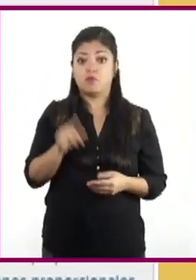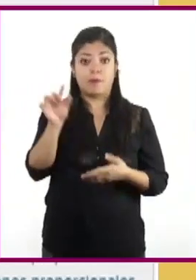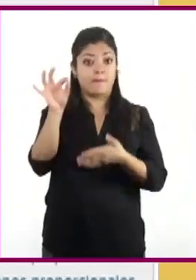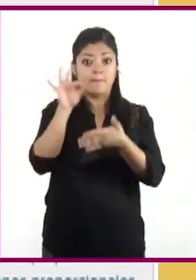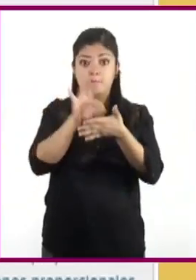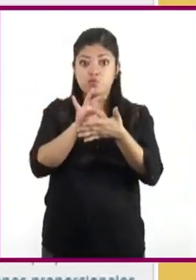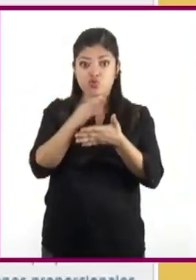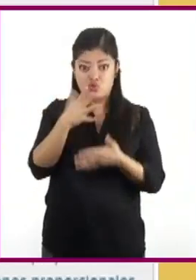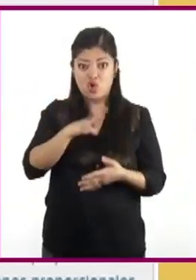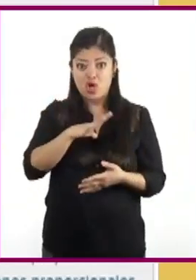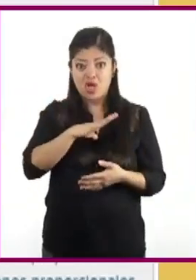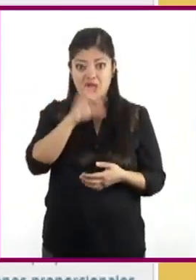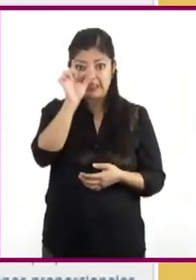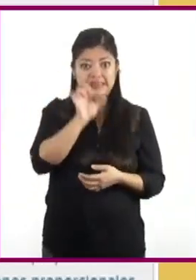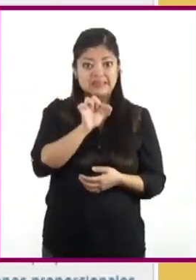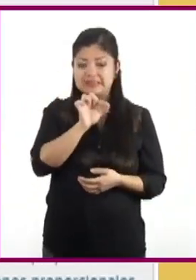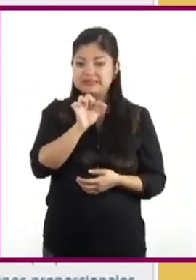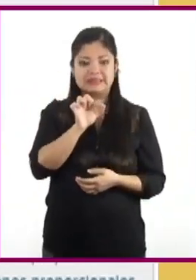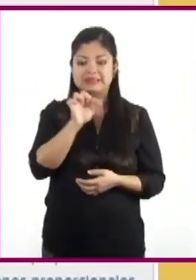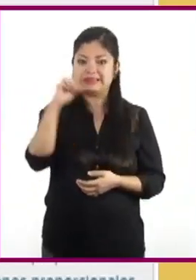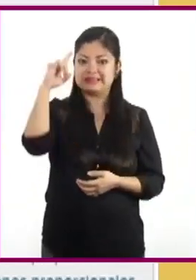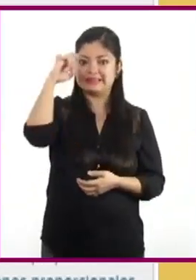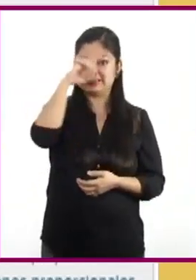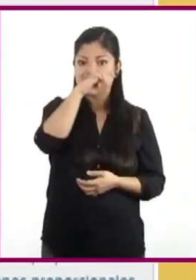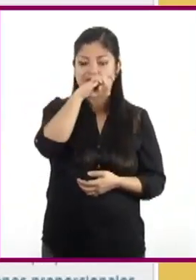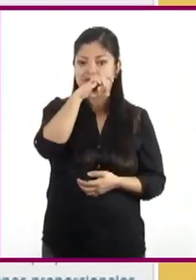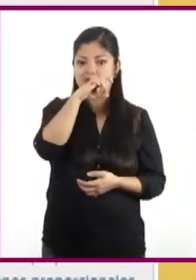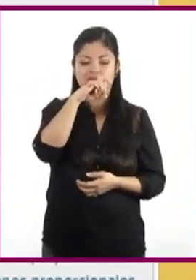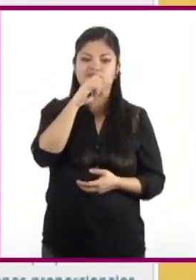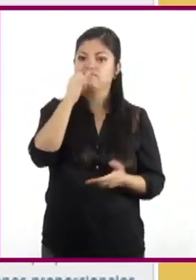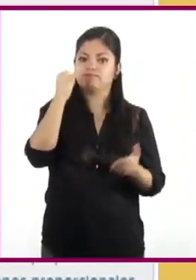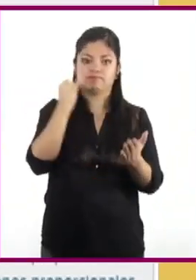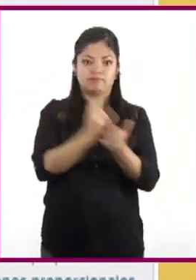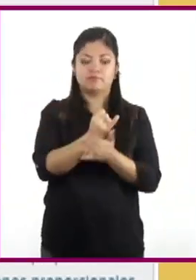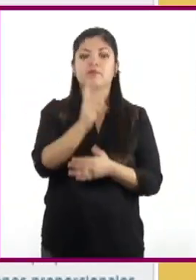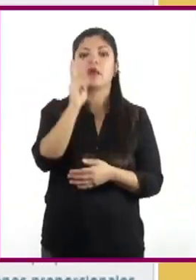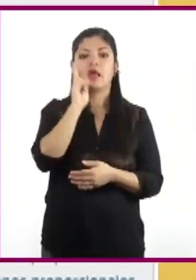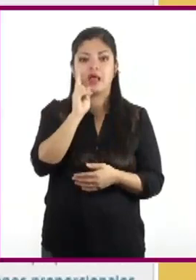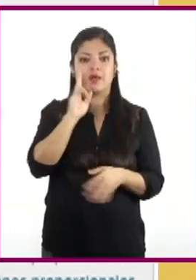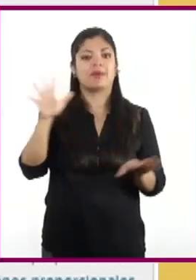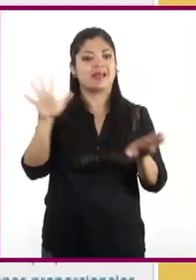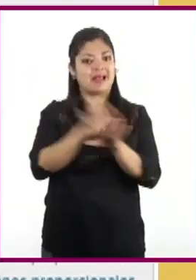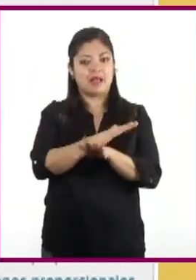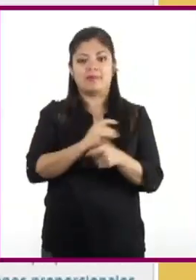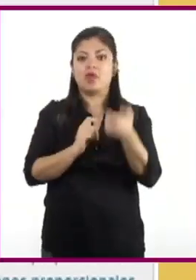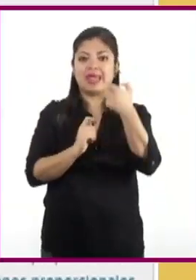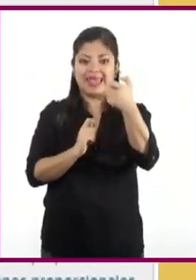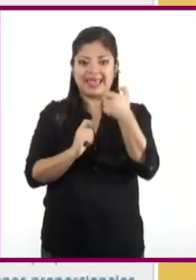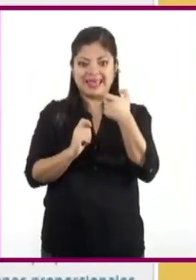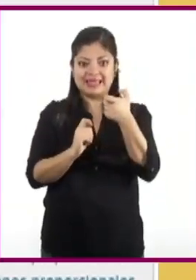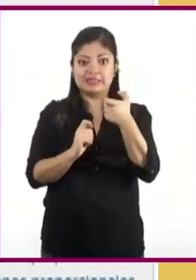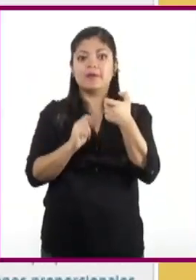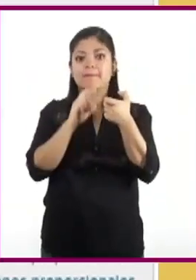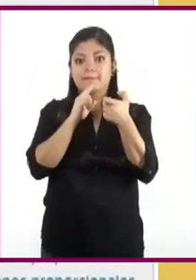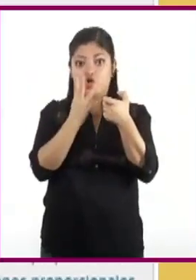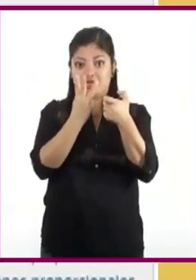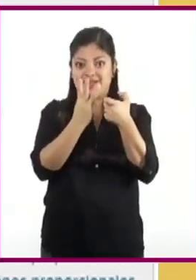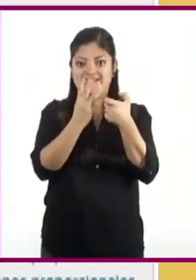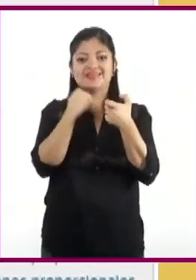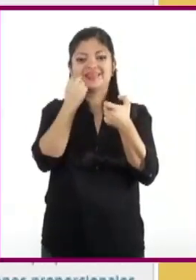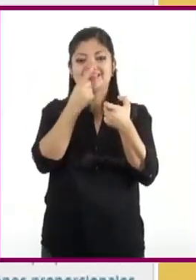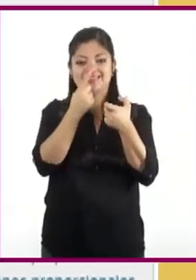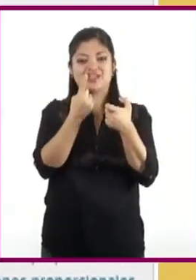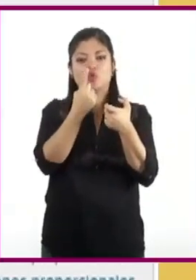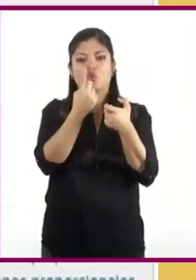tiene coordenadas enteras, así que graficarlo está un poco complicado. Voy a volver a cambiar x, ahora va a valer 3, aumenta en